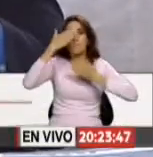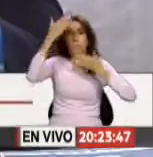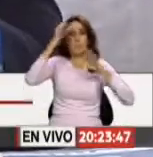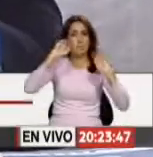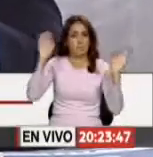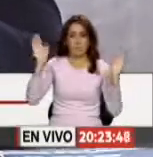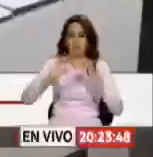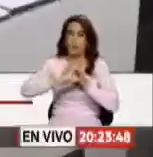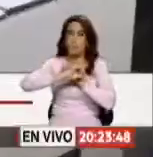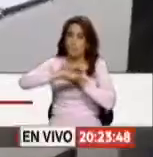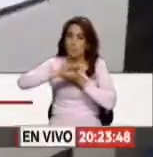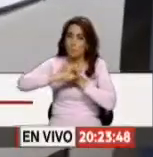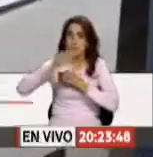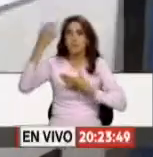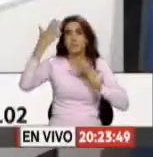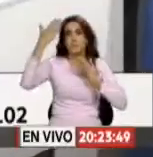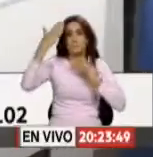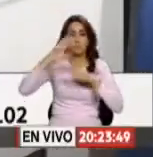de ningún partido.